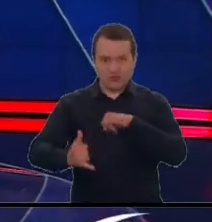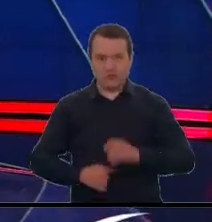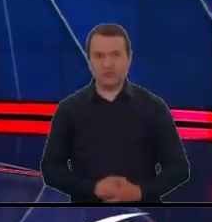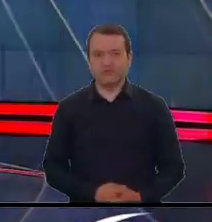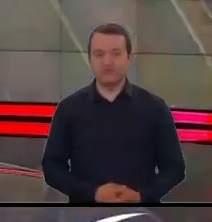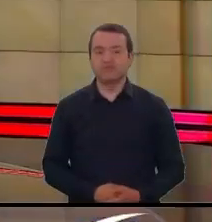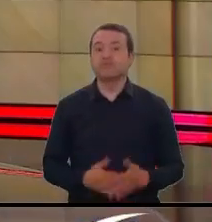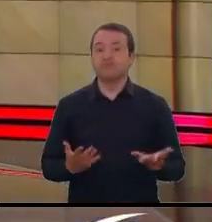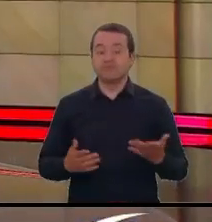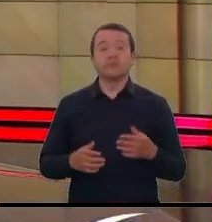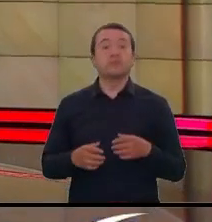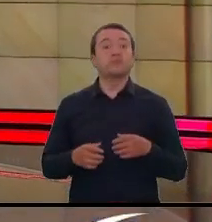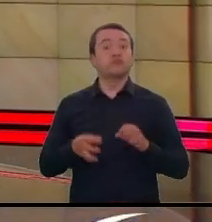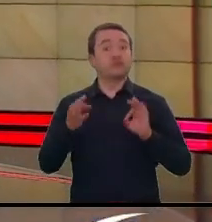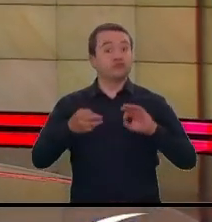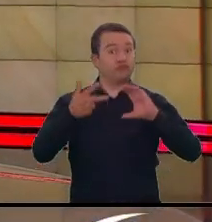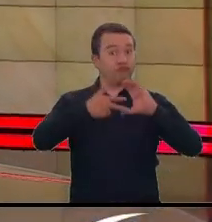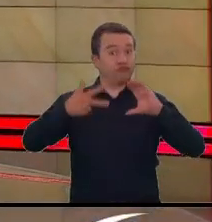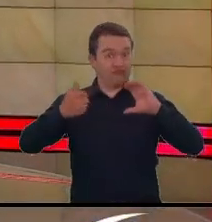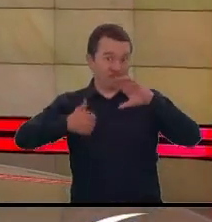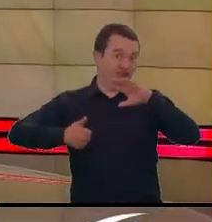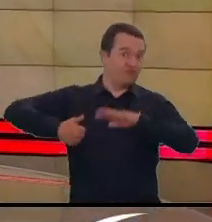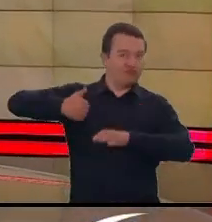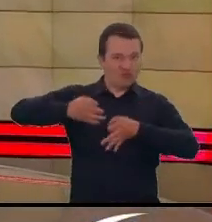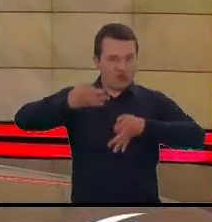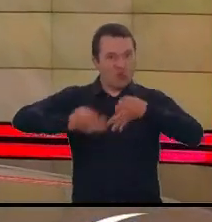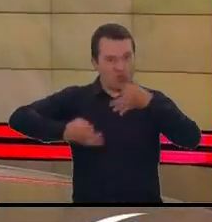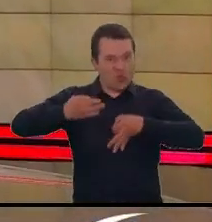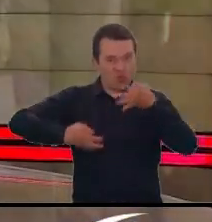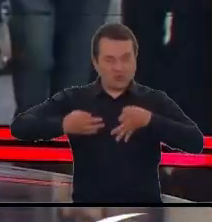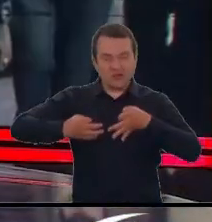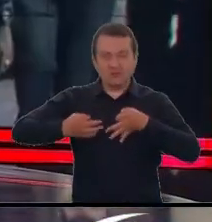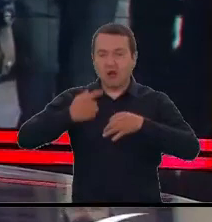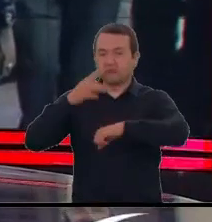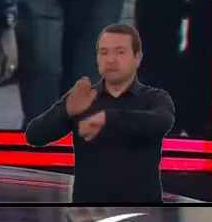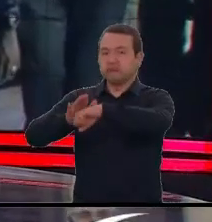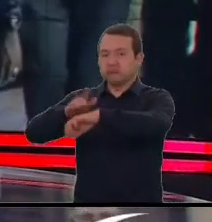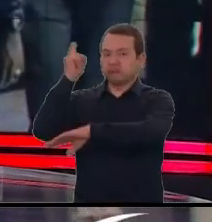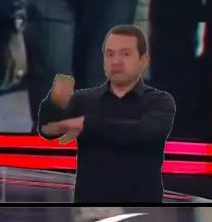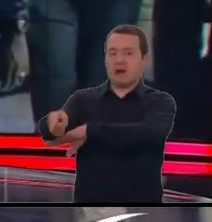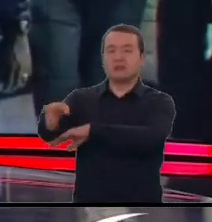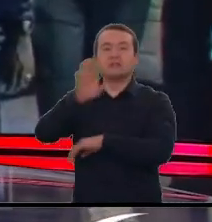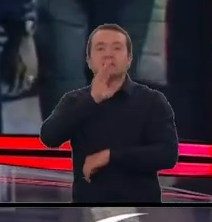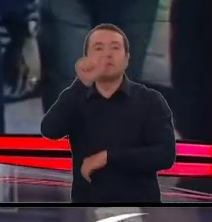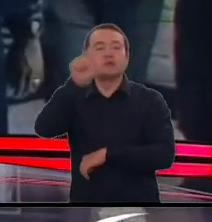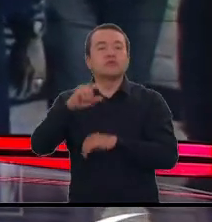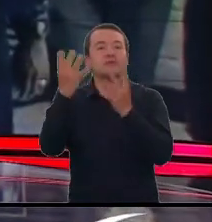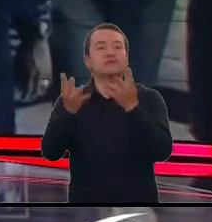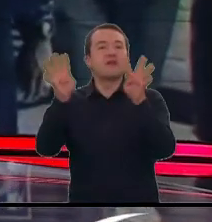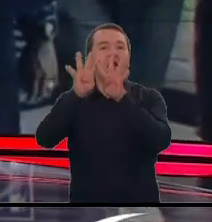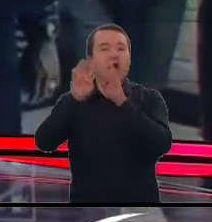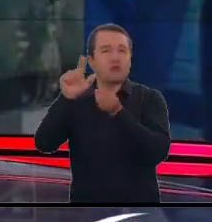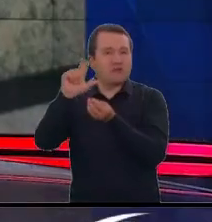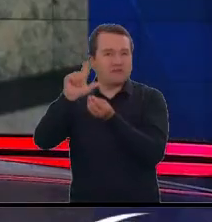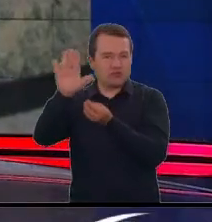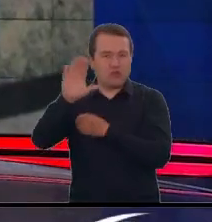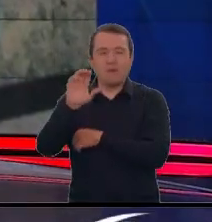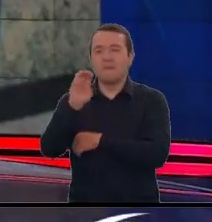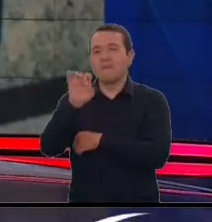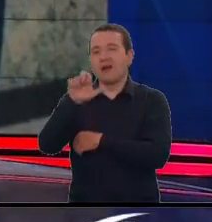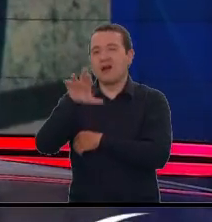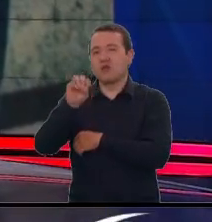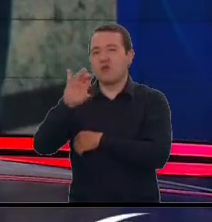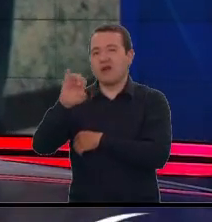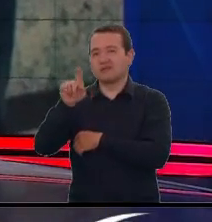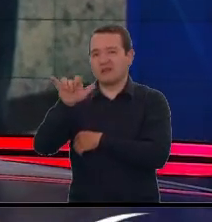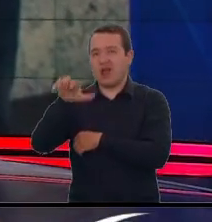Por orden de la Corte Suprema de Justicia, esta noche fue capturado el senador Mario Castaño, señalado de liderar una red de corrupción que habría amañado